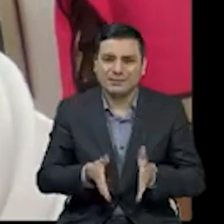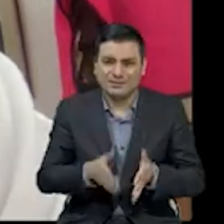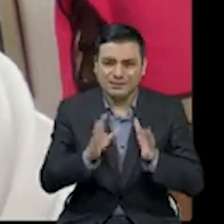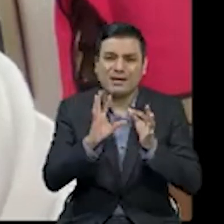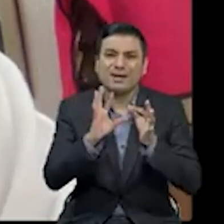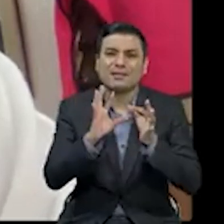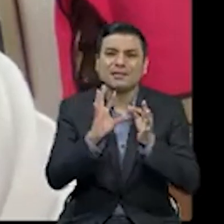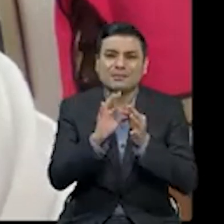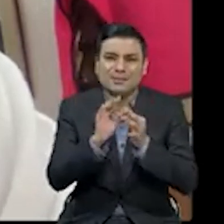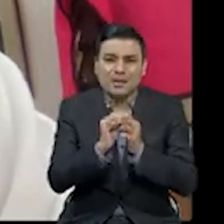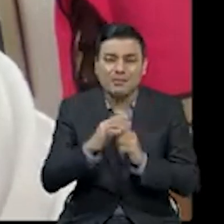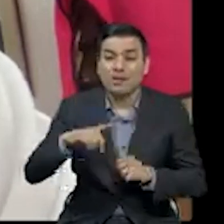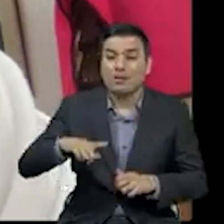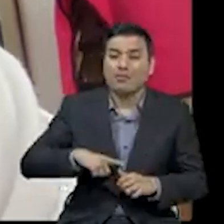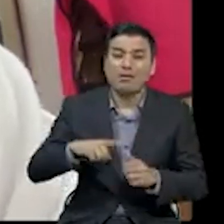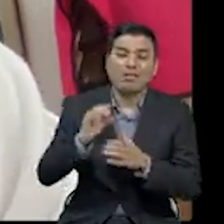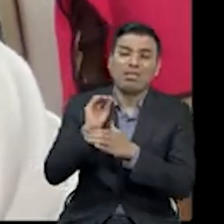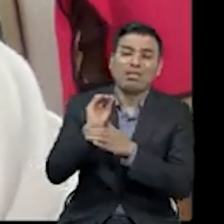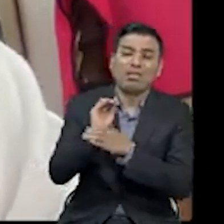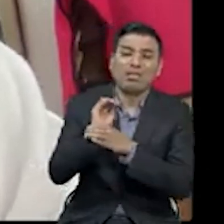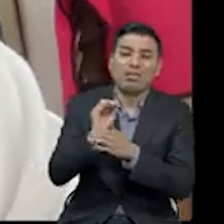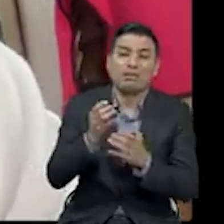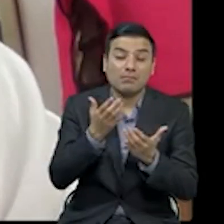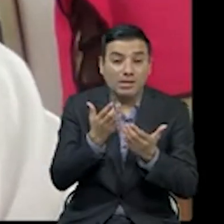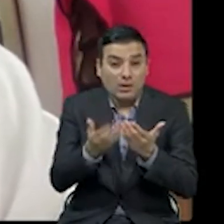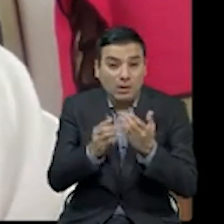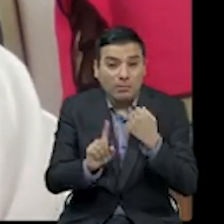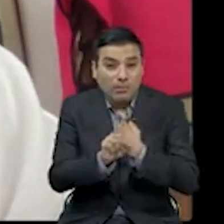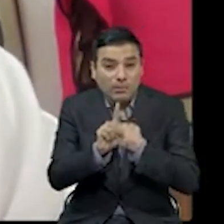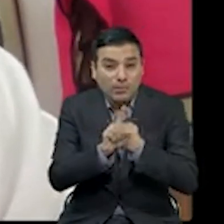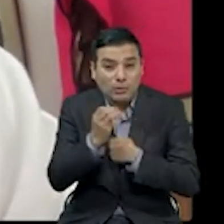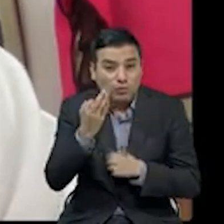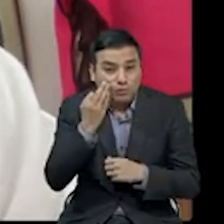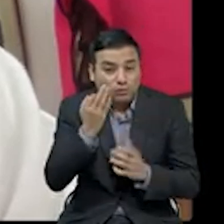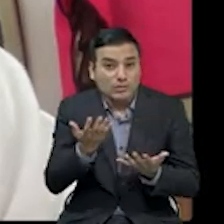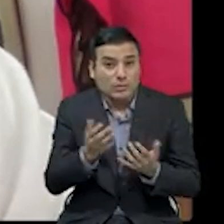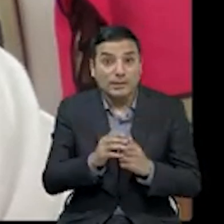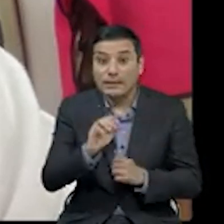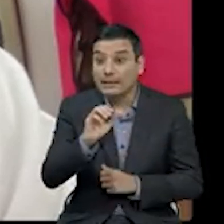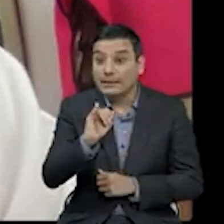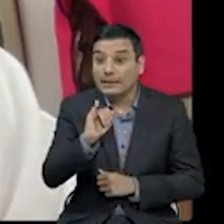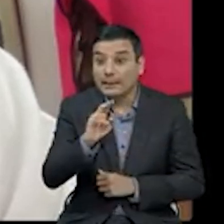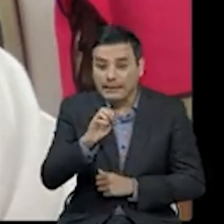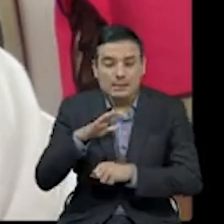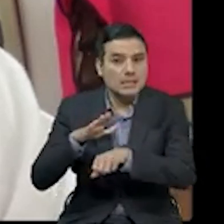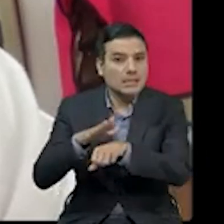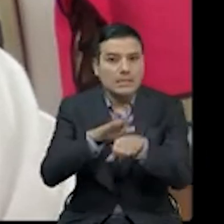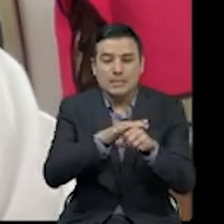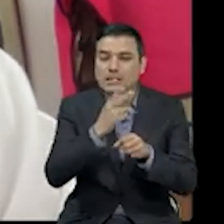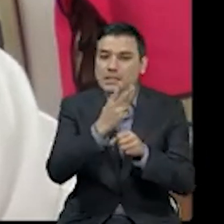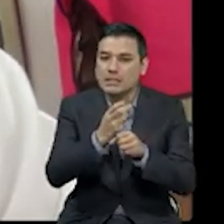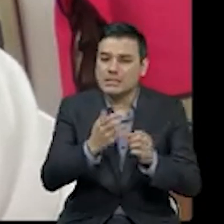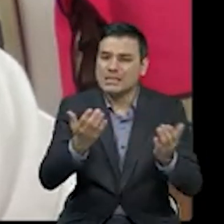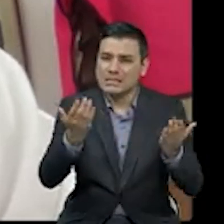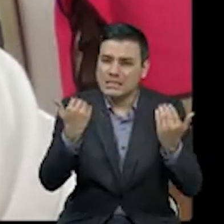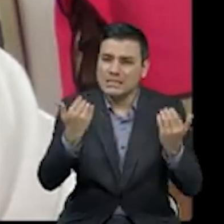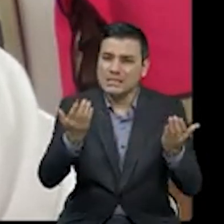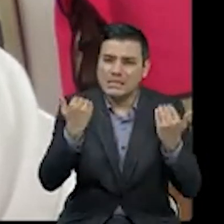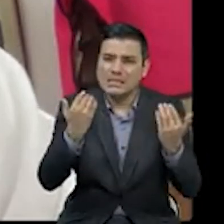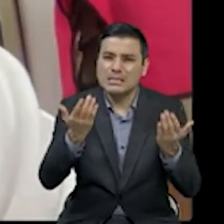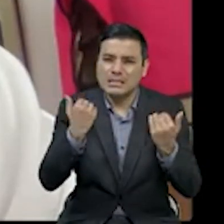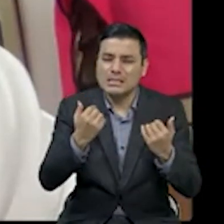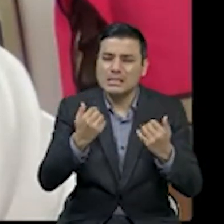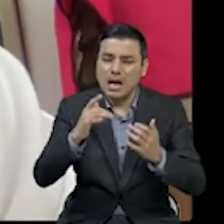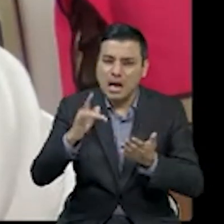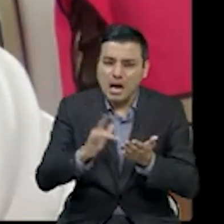se quiso tomar nota y estamos viendo las consecuencias. El número de convocatorias que se ha realizado para este proceso electoral